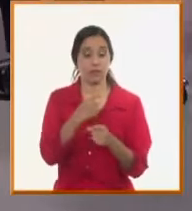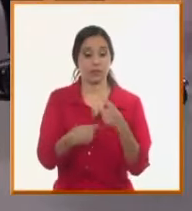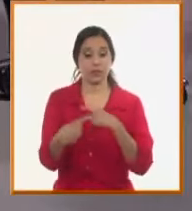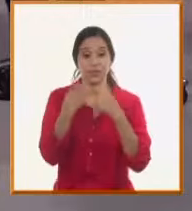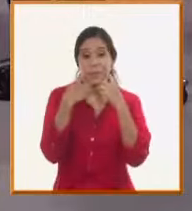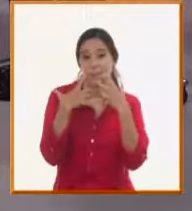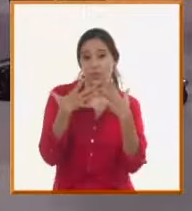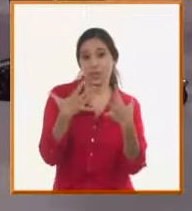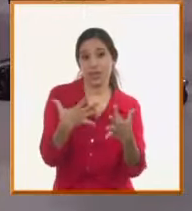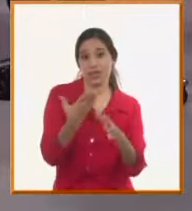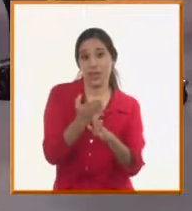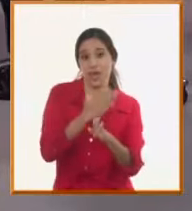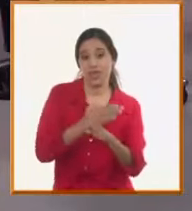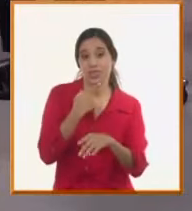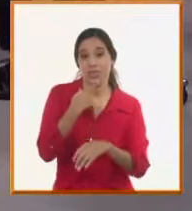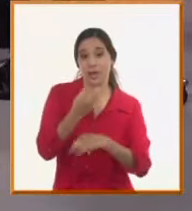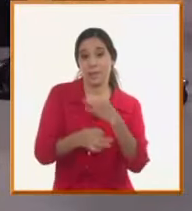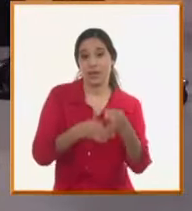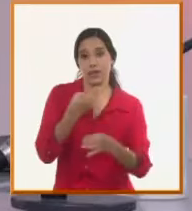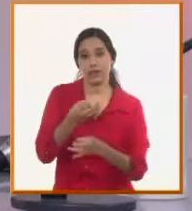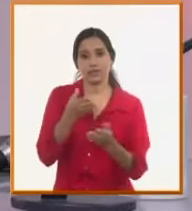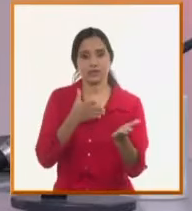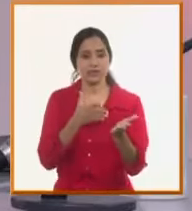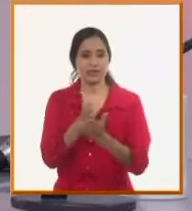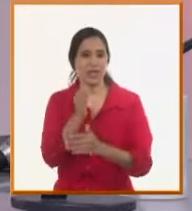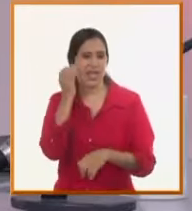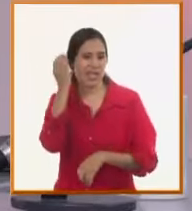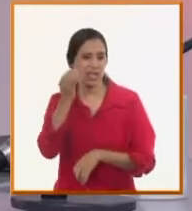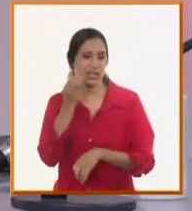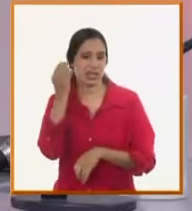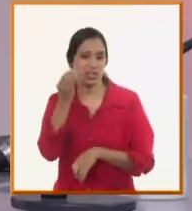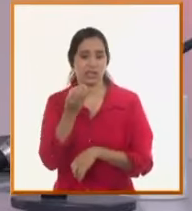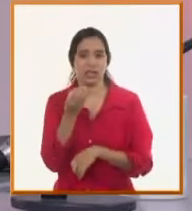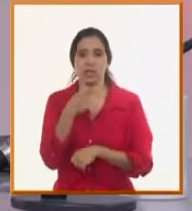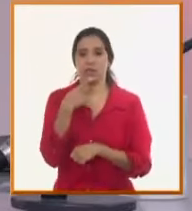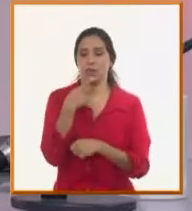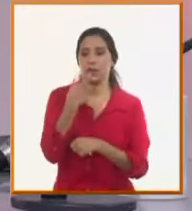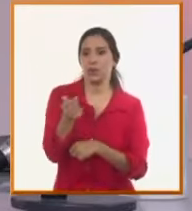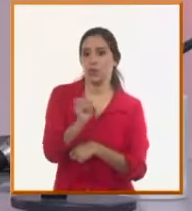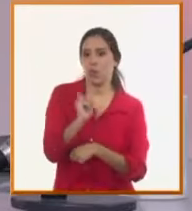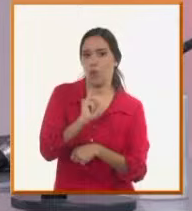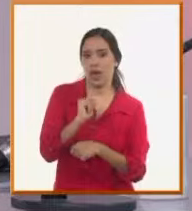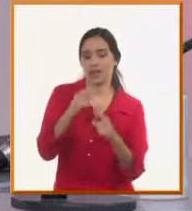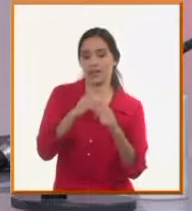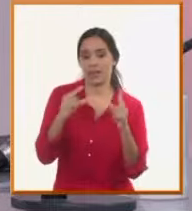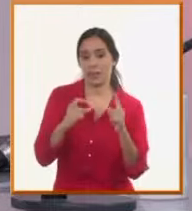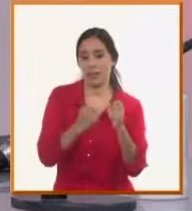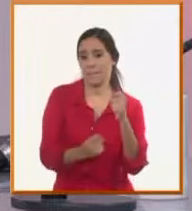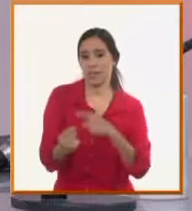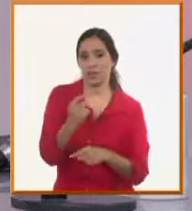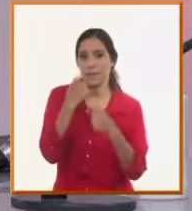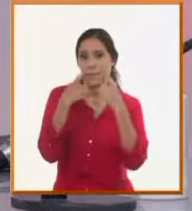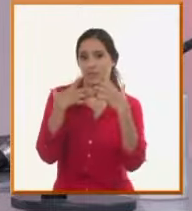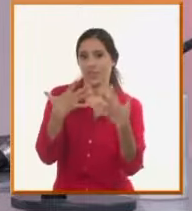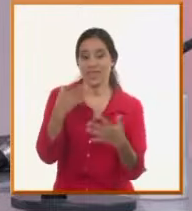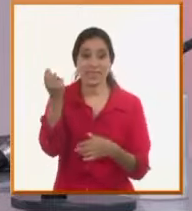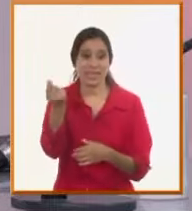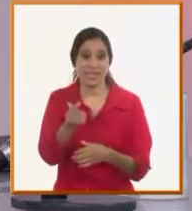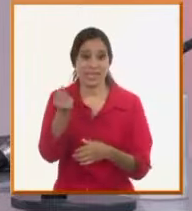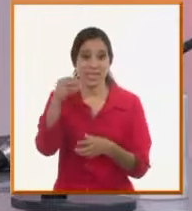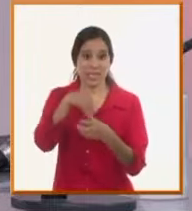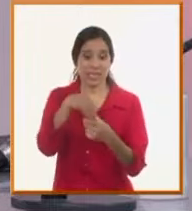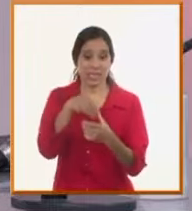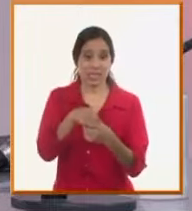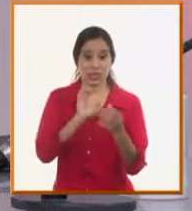lo que estábamos hablando. Siguen las opiniones, Fermín, del tema de la educación en el ámbito financiero y en el ámbito del seguro,